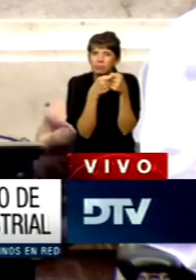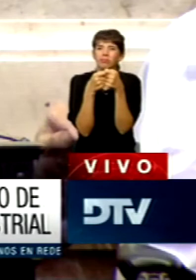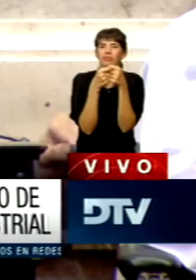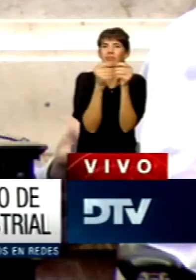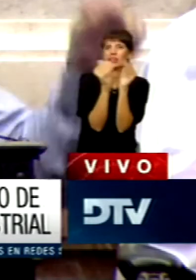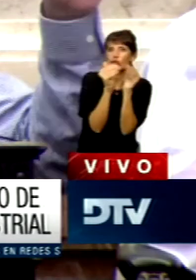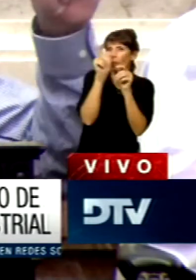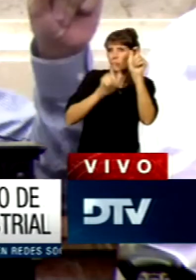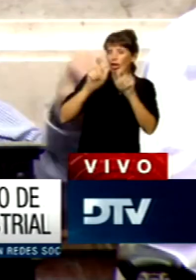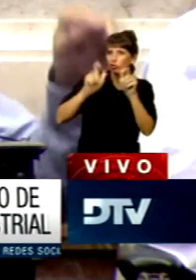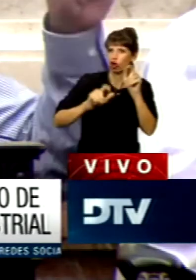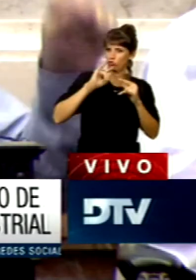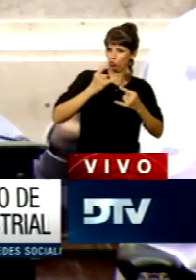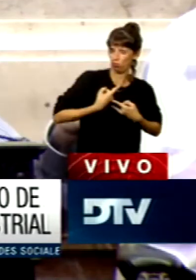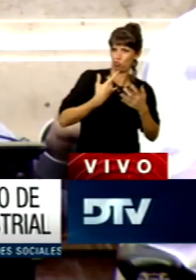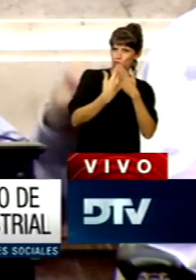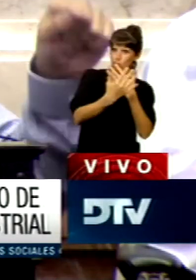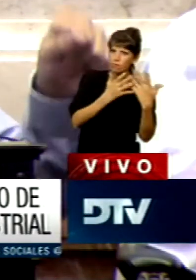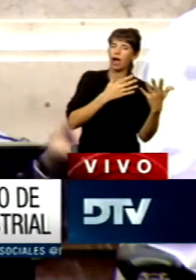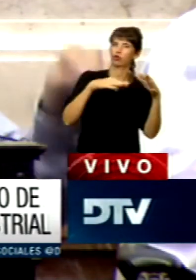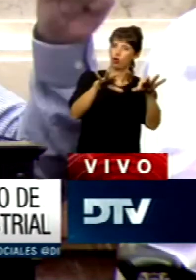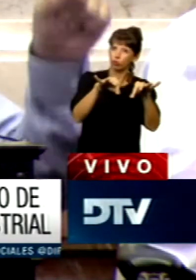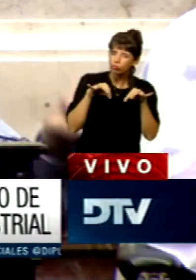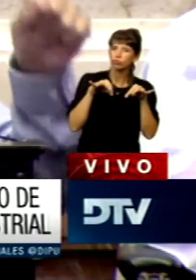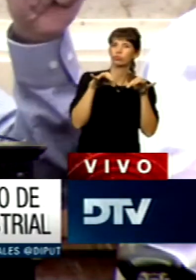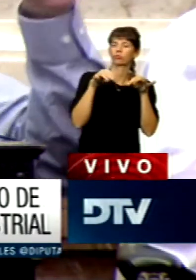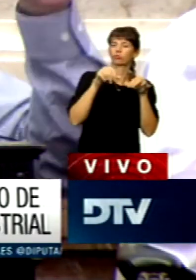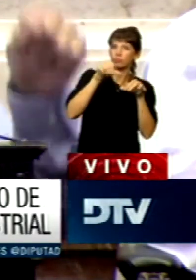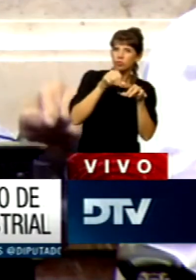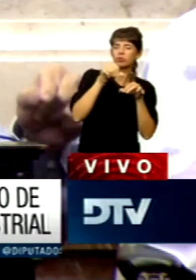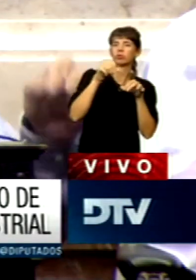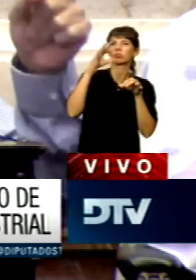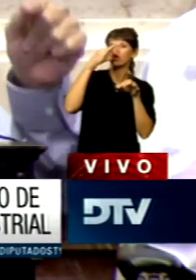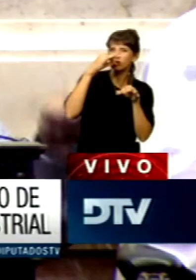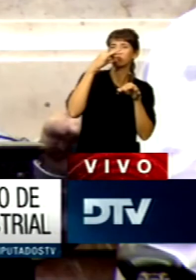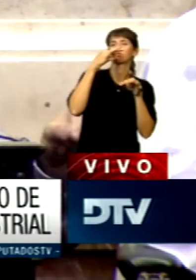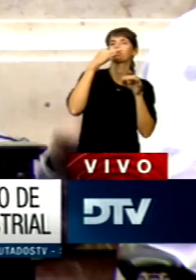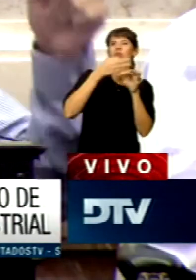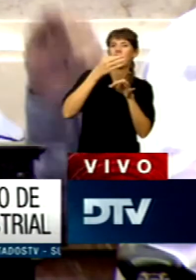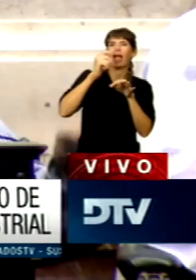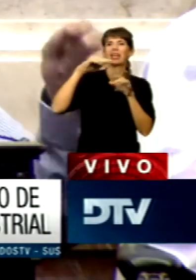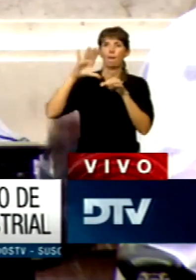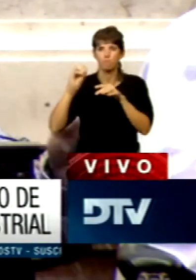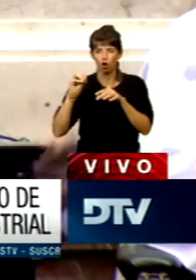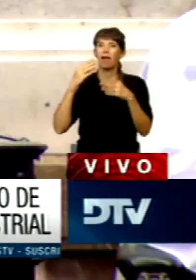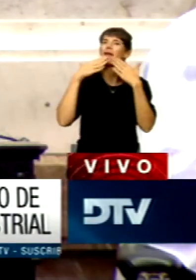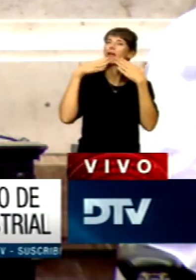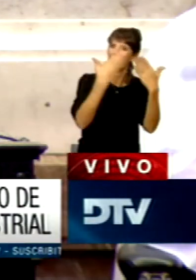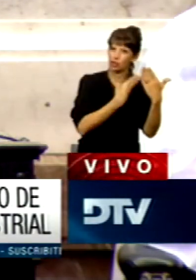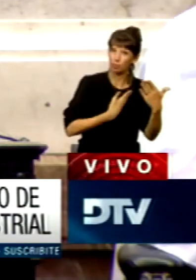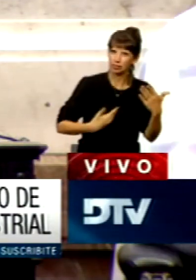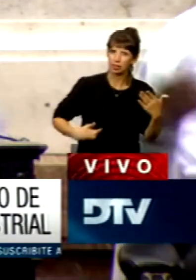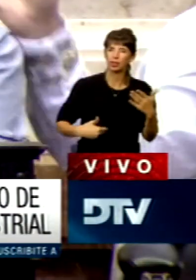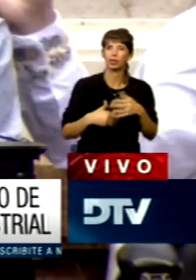cargo específicamente de la producción de cannabis y de cáñamo industrial. Gracias, señor presidente.